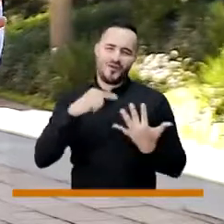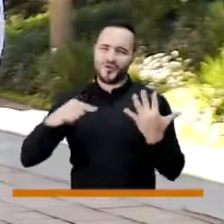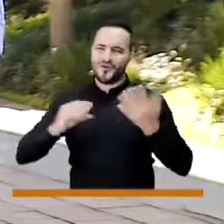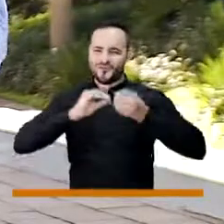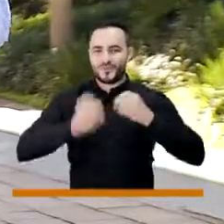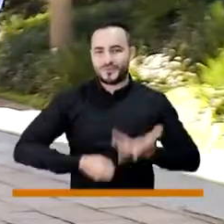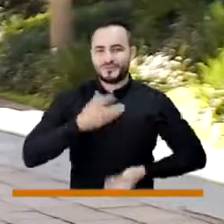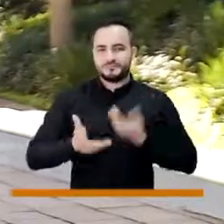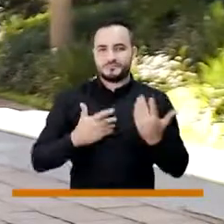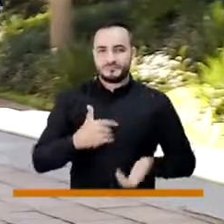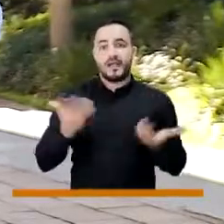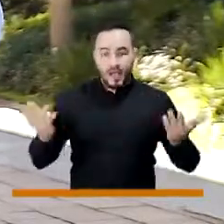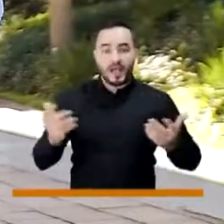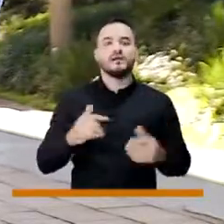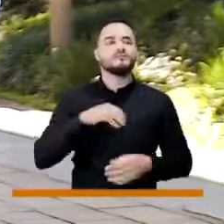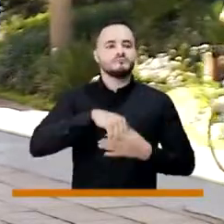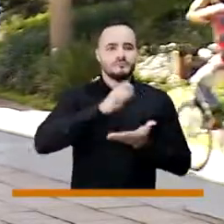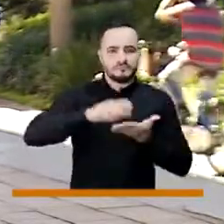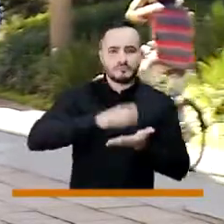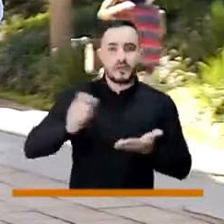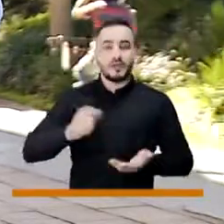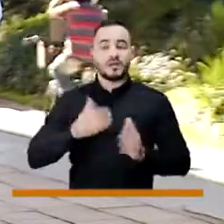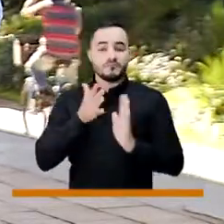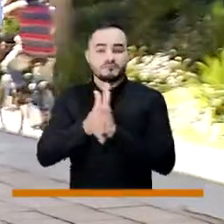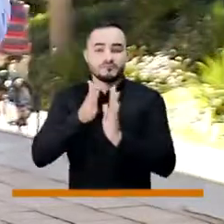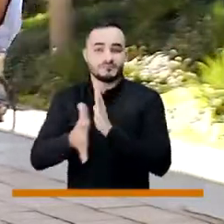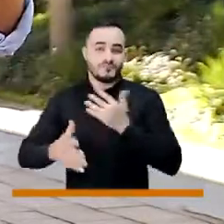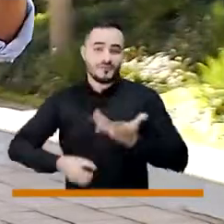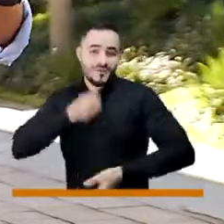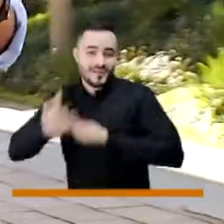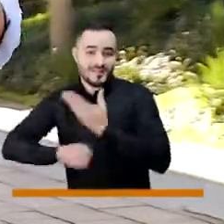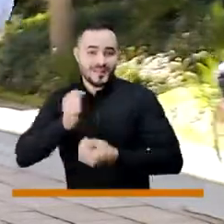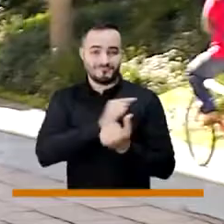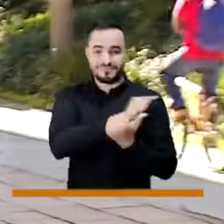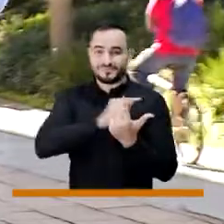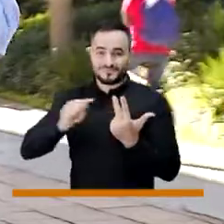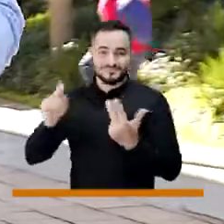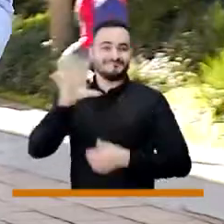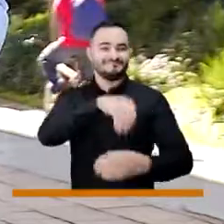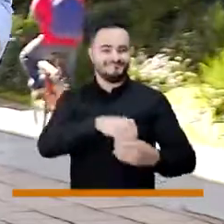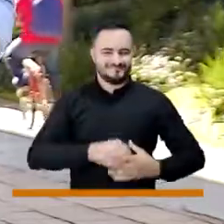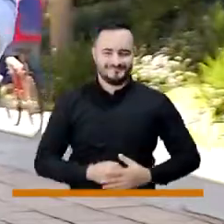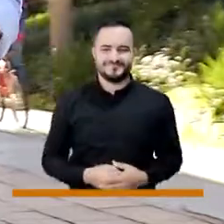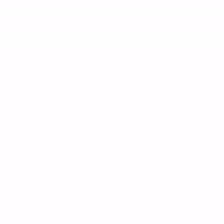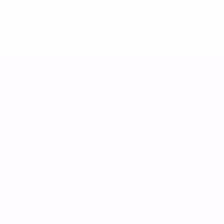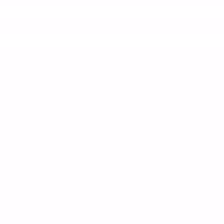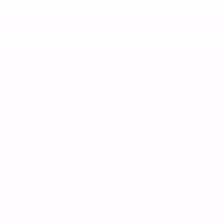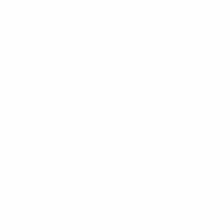formas, las que hacen parte del Plan Ciudadano de Lectura, Escritura y Oralidad.